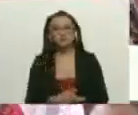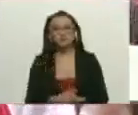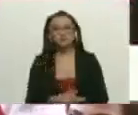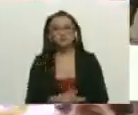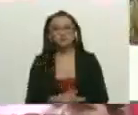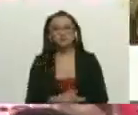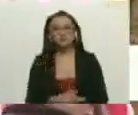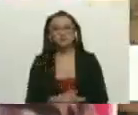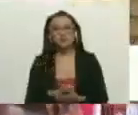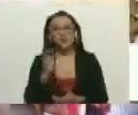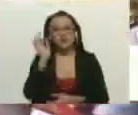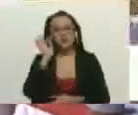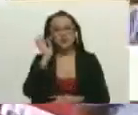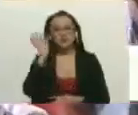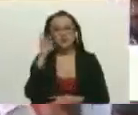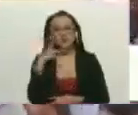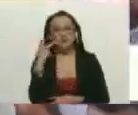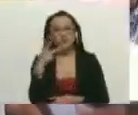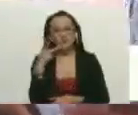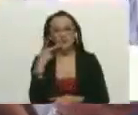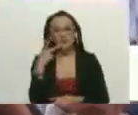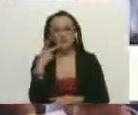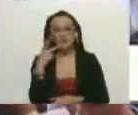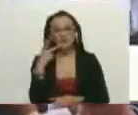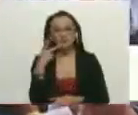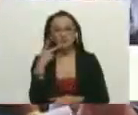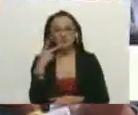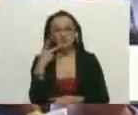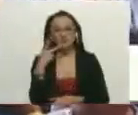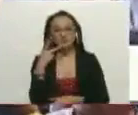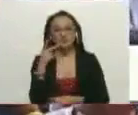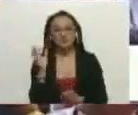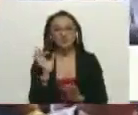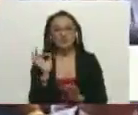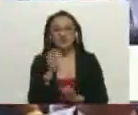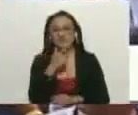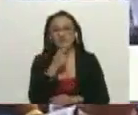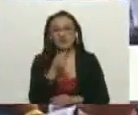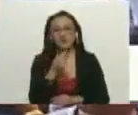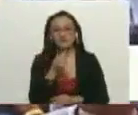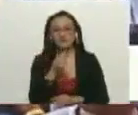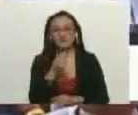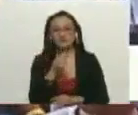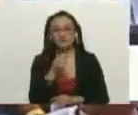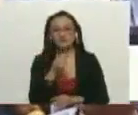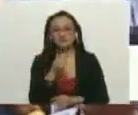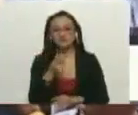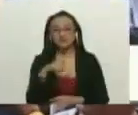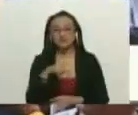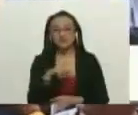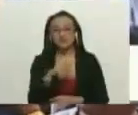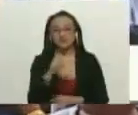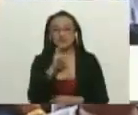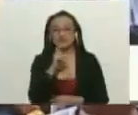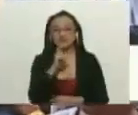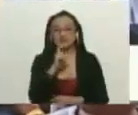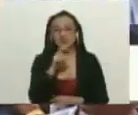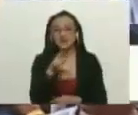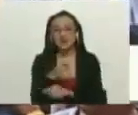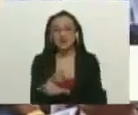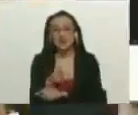el Consejo Político, nada fácil nos va a tocar. ¿Quién está aquí